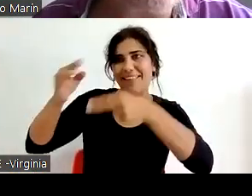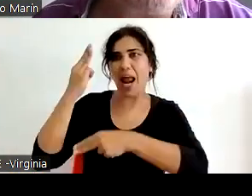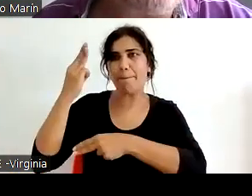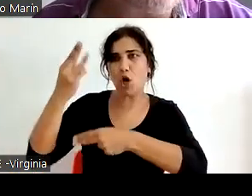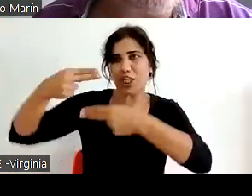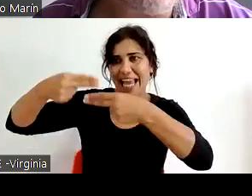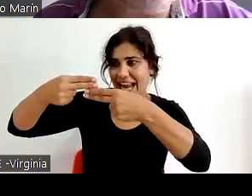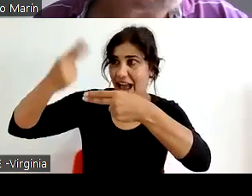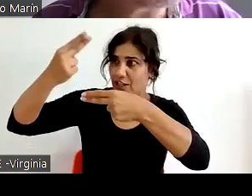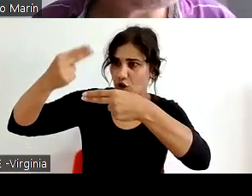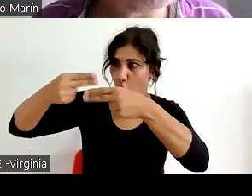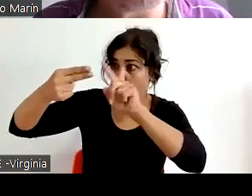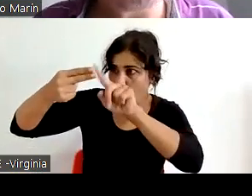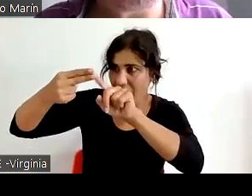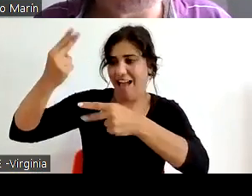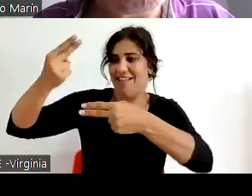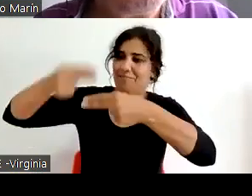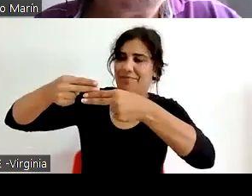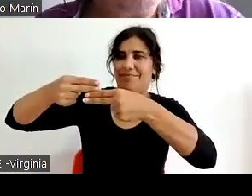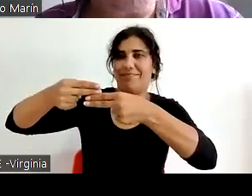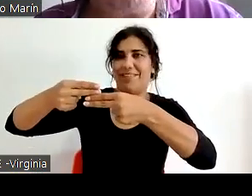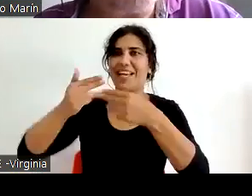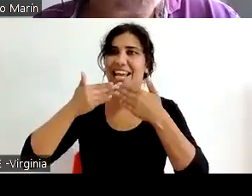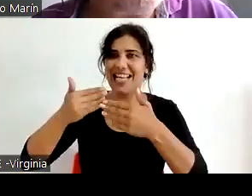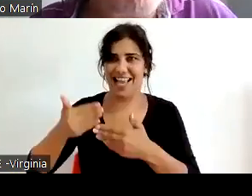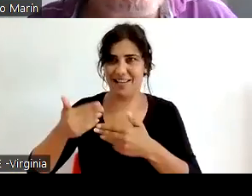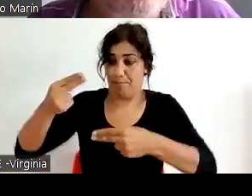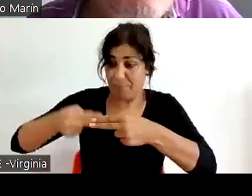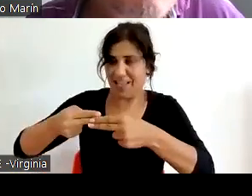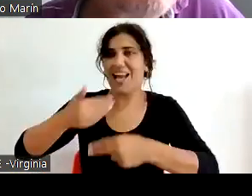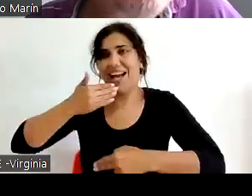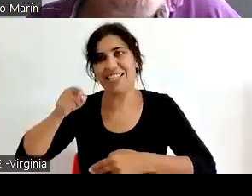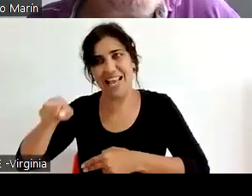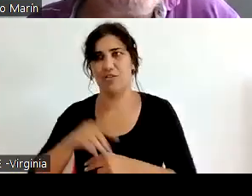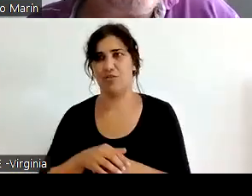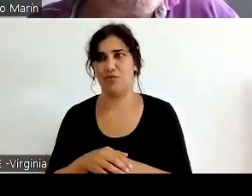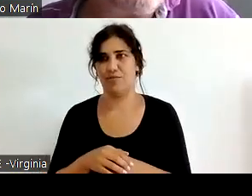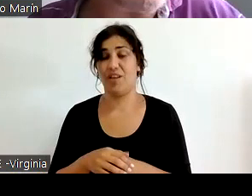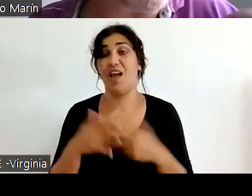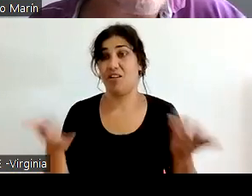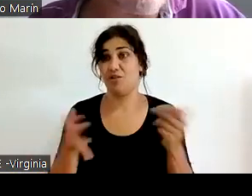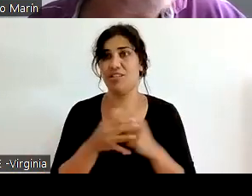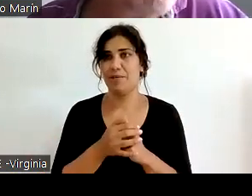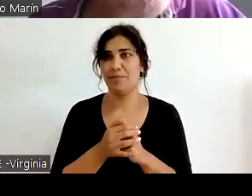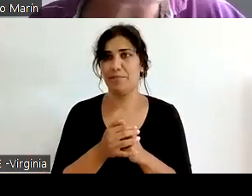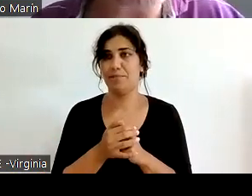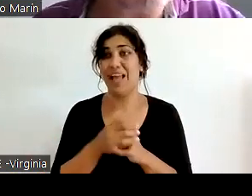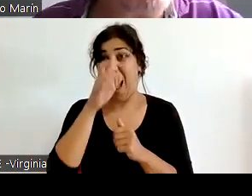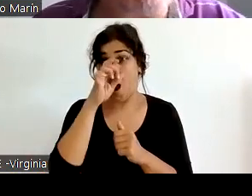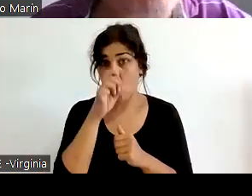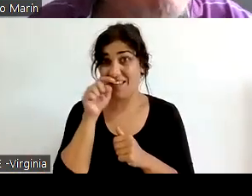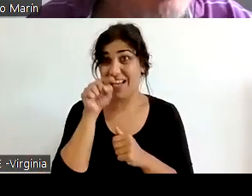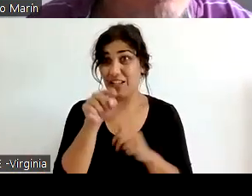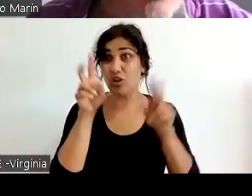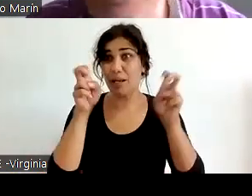que es una parte esencial, por ejemplo, en un neurotransmisor como la acetilcolina, que recordad que está muy implicada